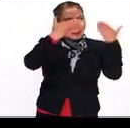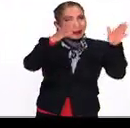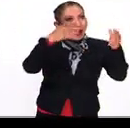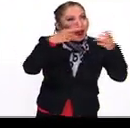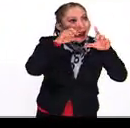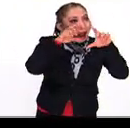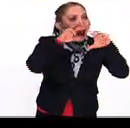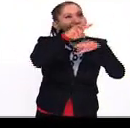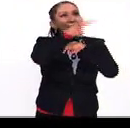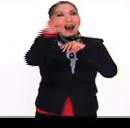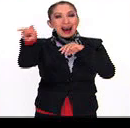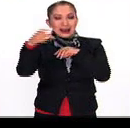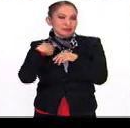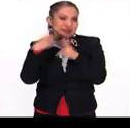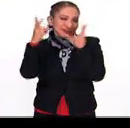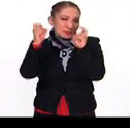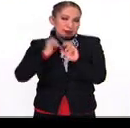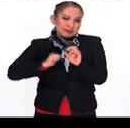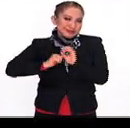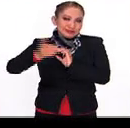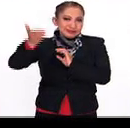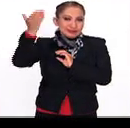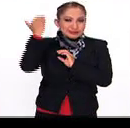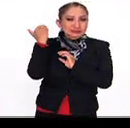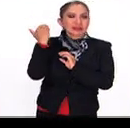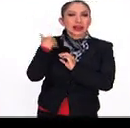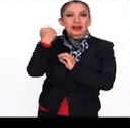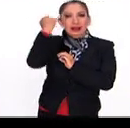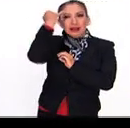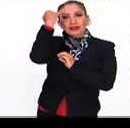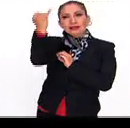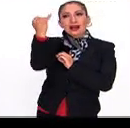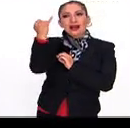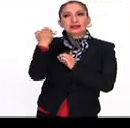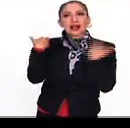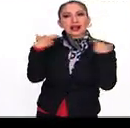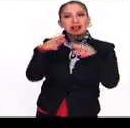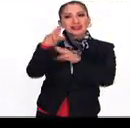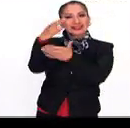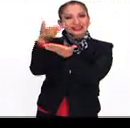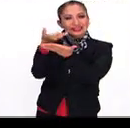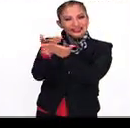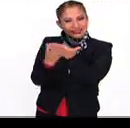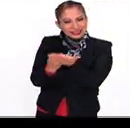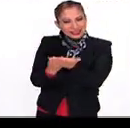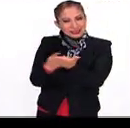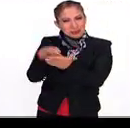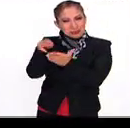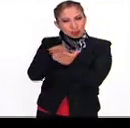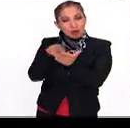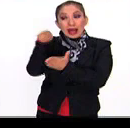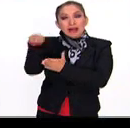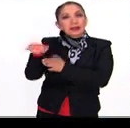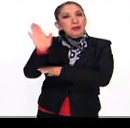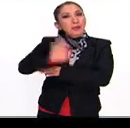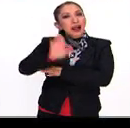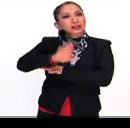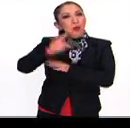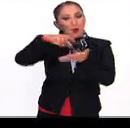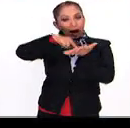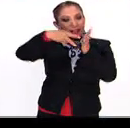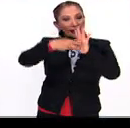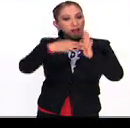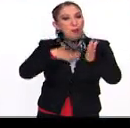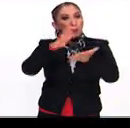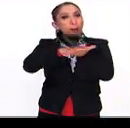realidad, aunque es un tema antiguo de la idea de la representación pictórica, estas eran oraciones en la arquitectura